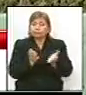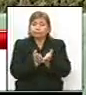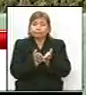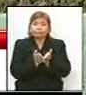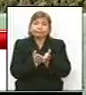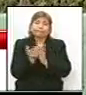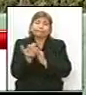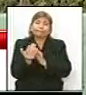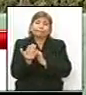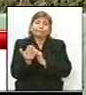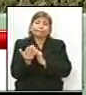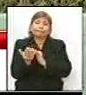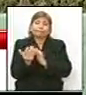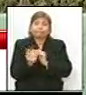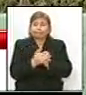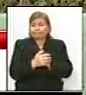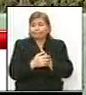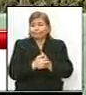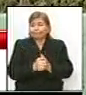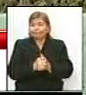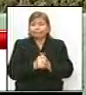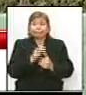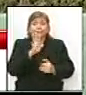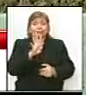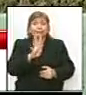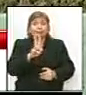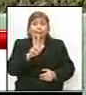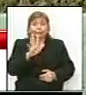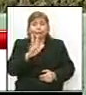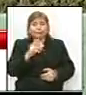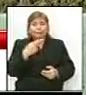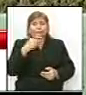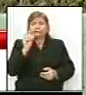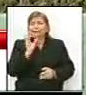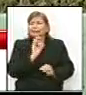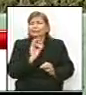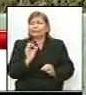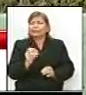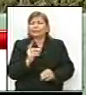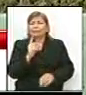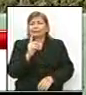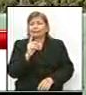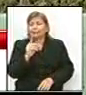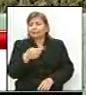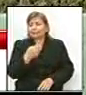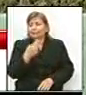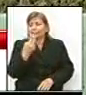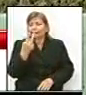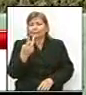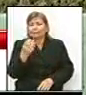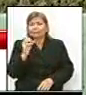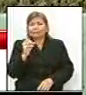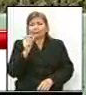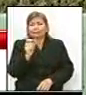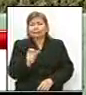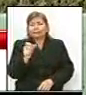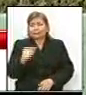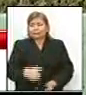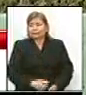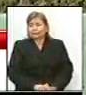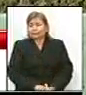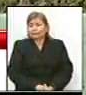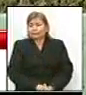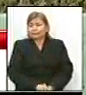decir, que son 34 millones nada más para 100, para 1.200 personas.